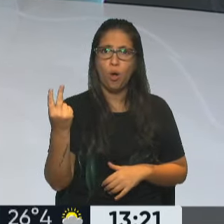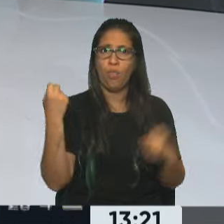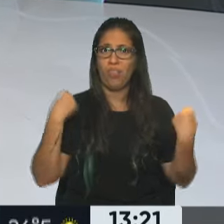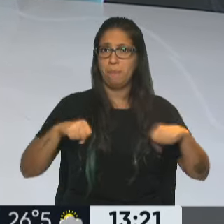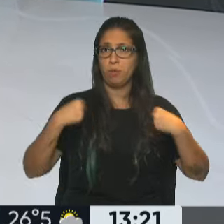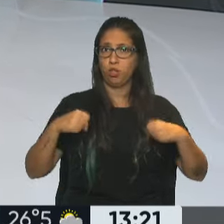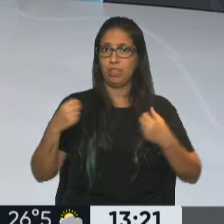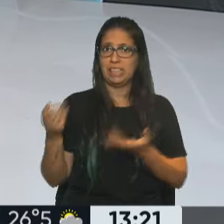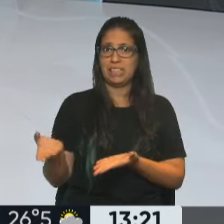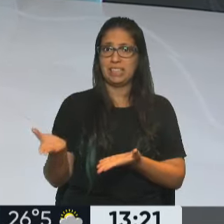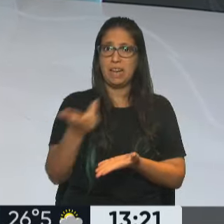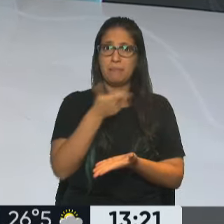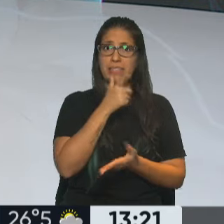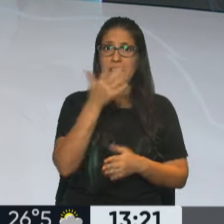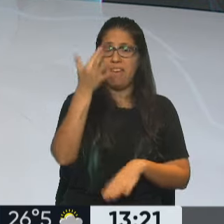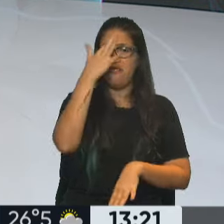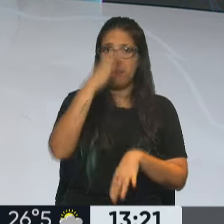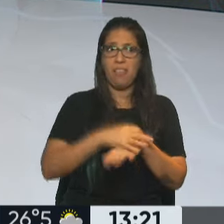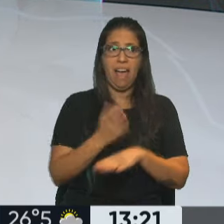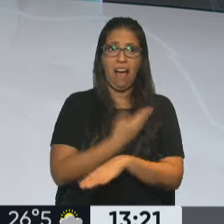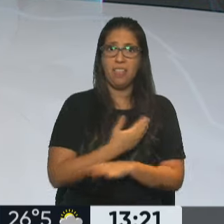al parecer sin patologías previas.